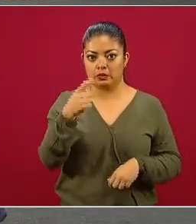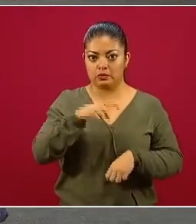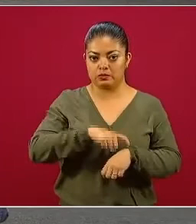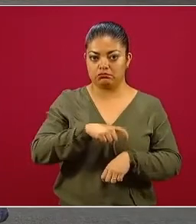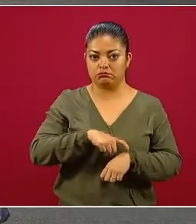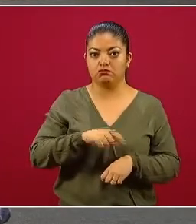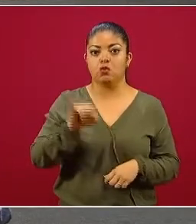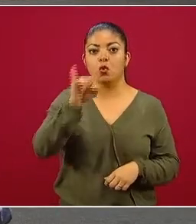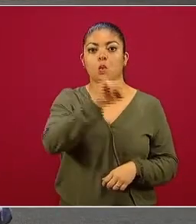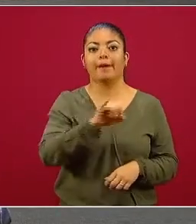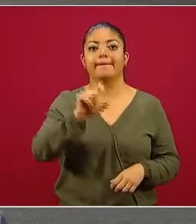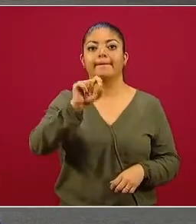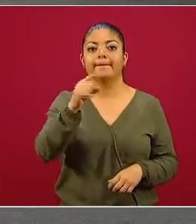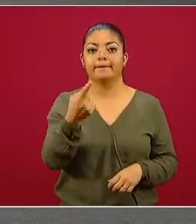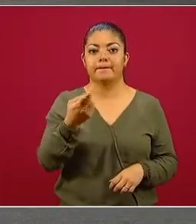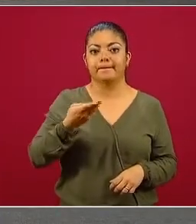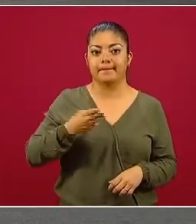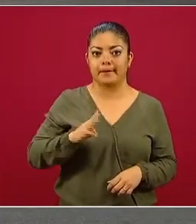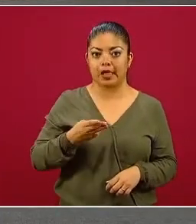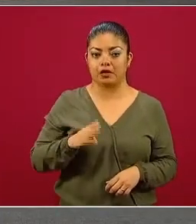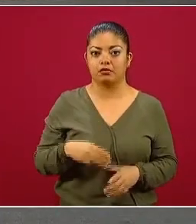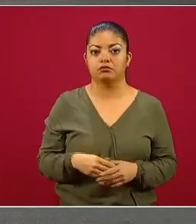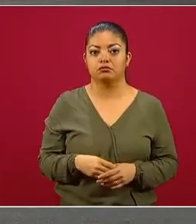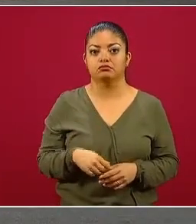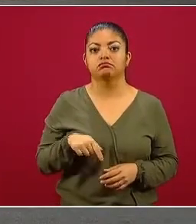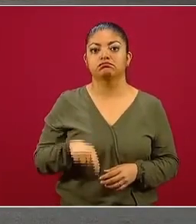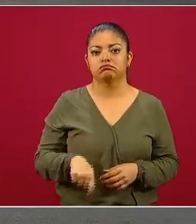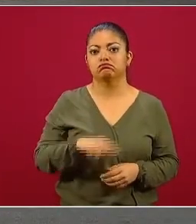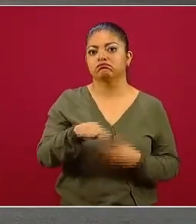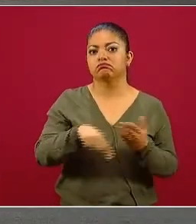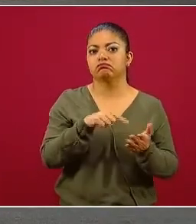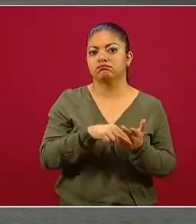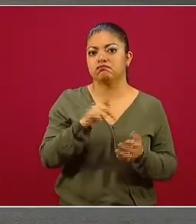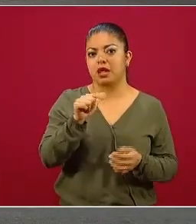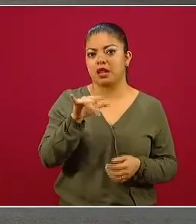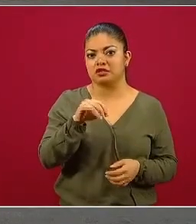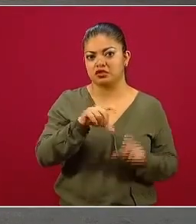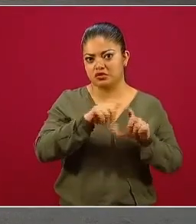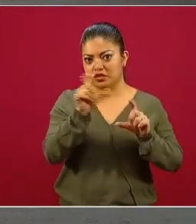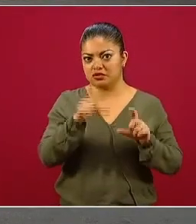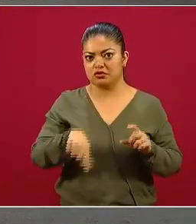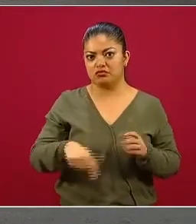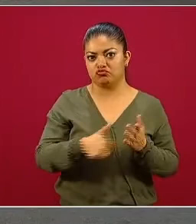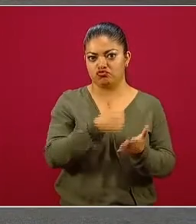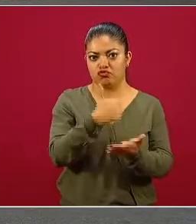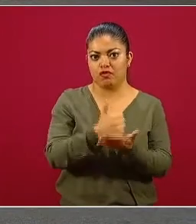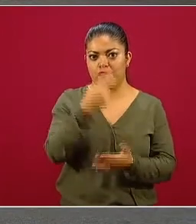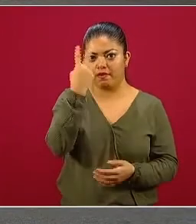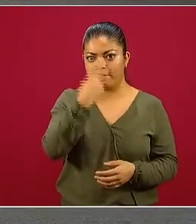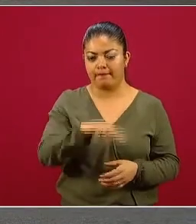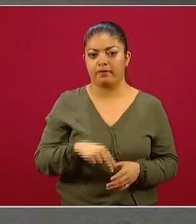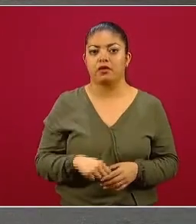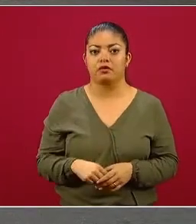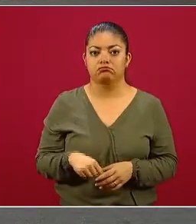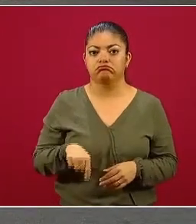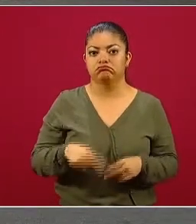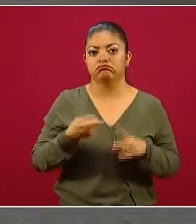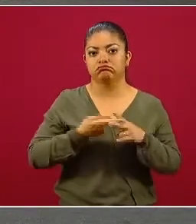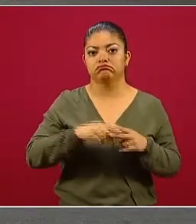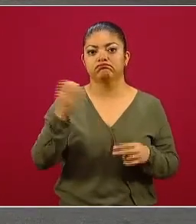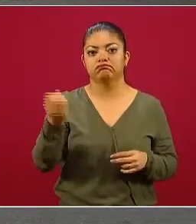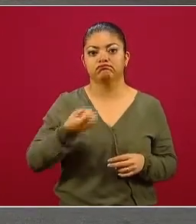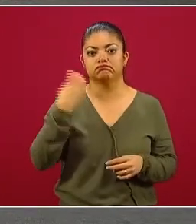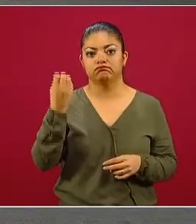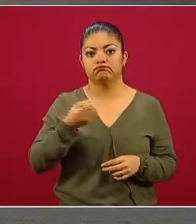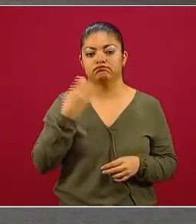del jueves 21 de mayo. Estamos en el Palacio Nacional, en la Ciudad de México, y vamos a iniciar la conferencia